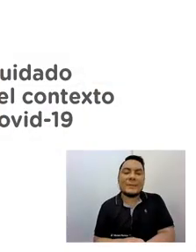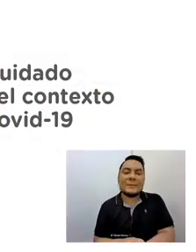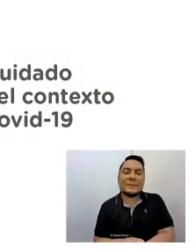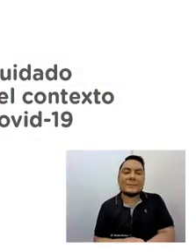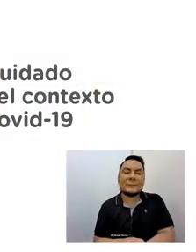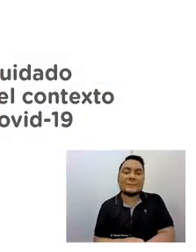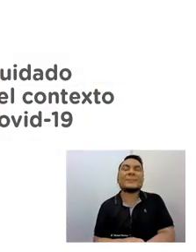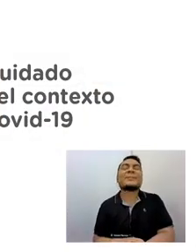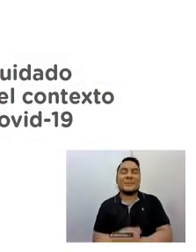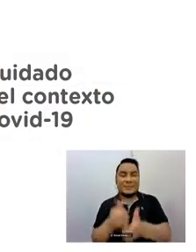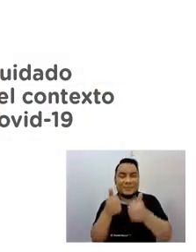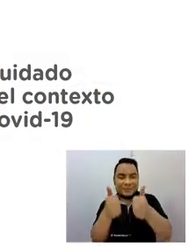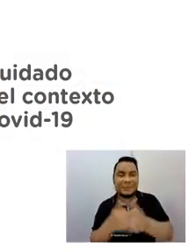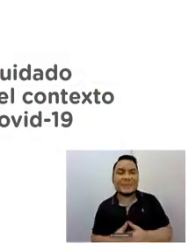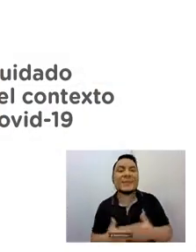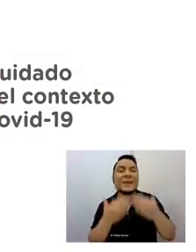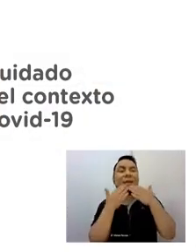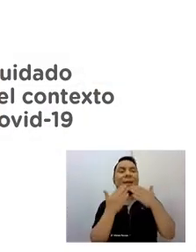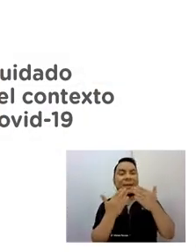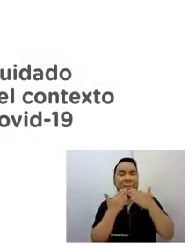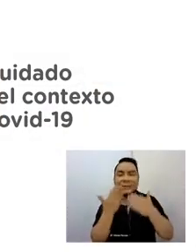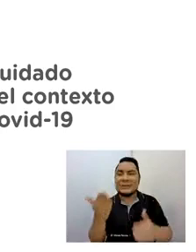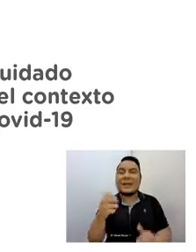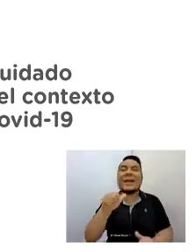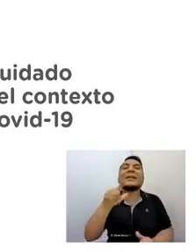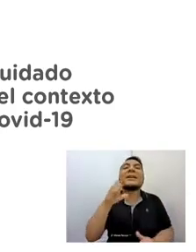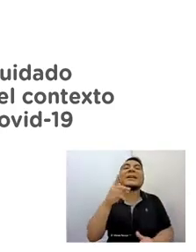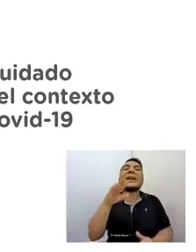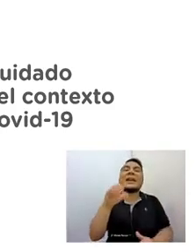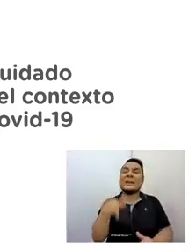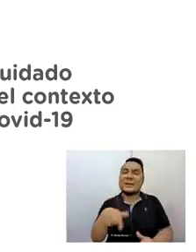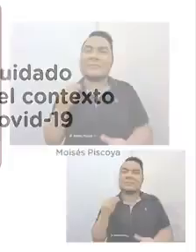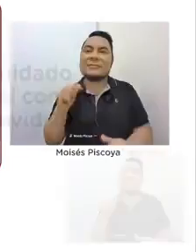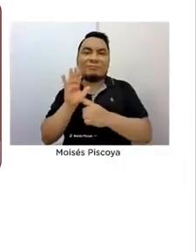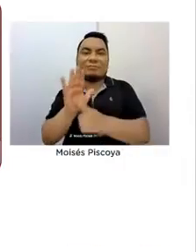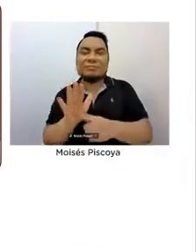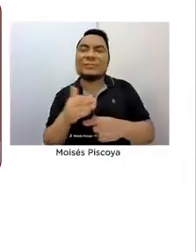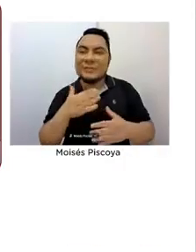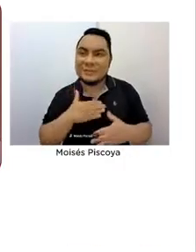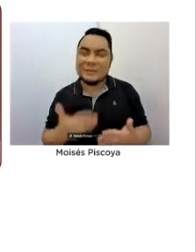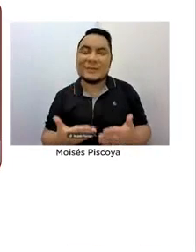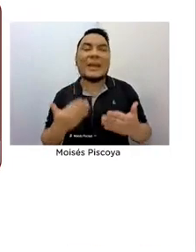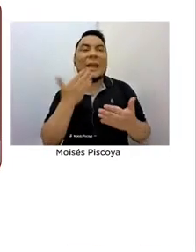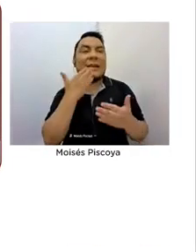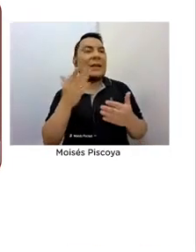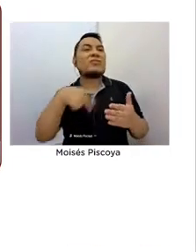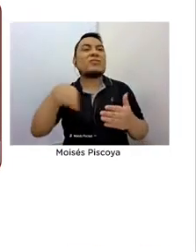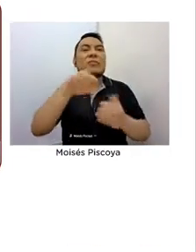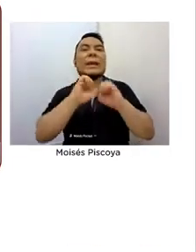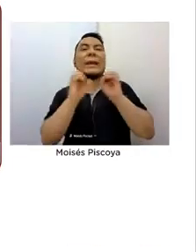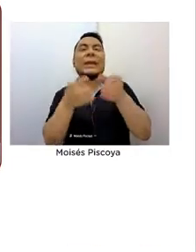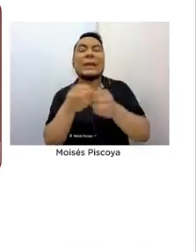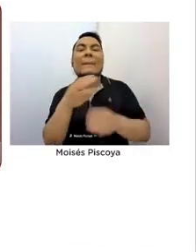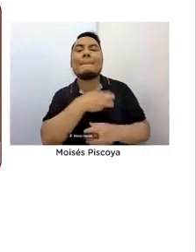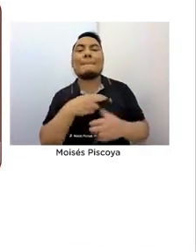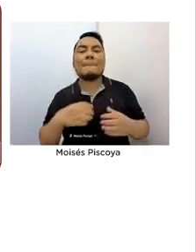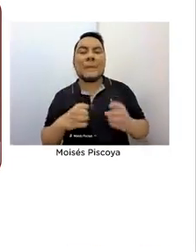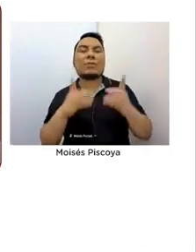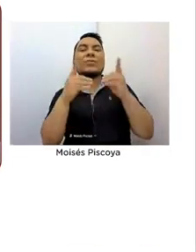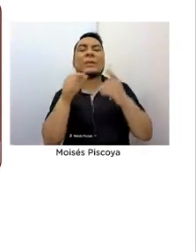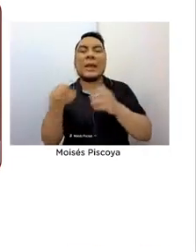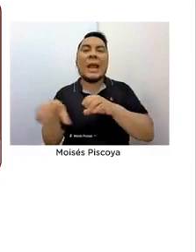Bien, gracias Alejandra por la presentación, igualmente a todo el equipo del Minedu que viene desarrollando esta